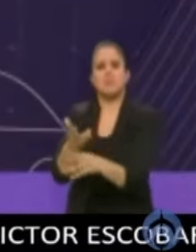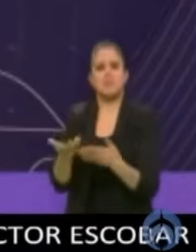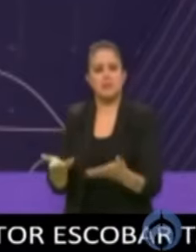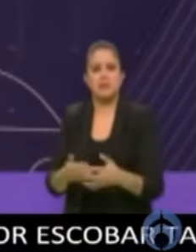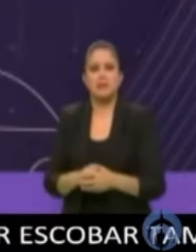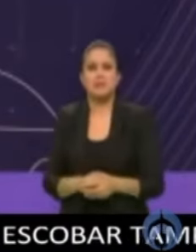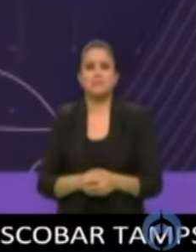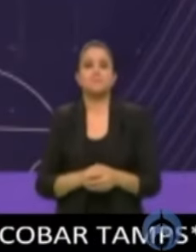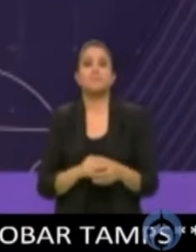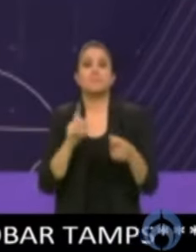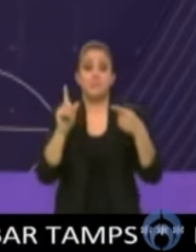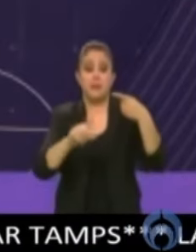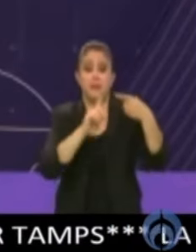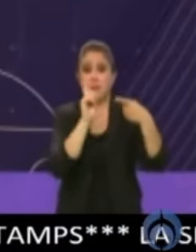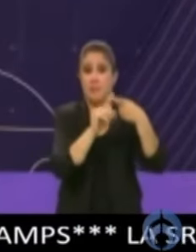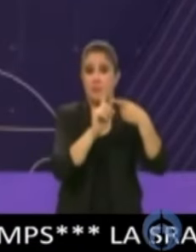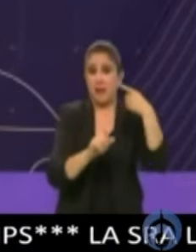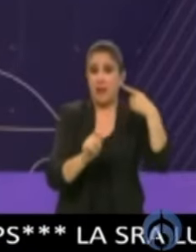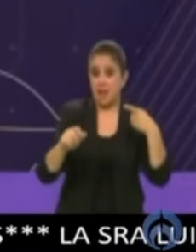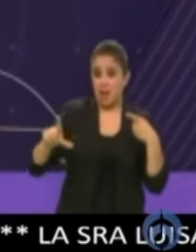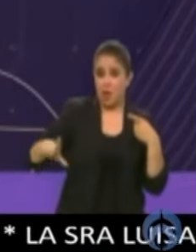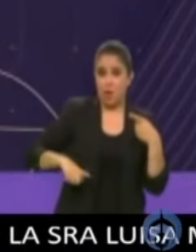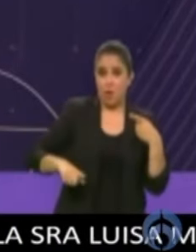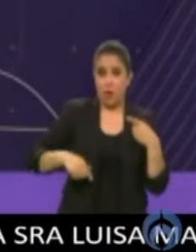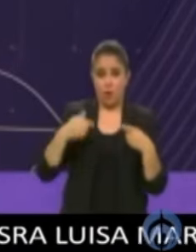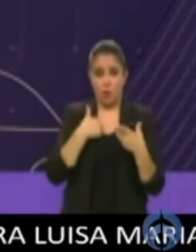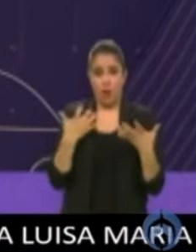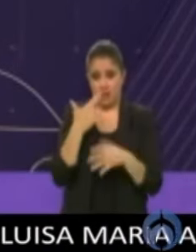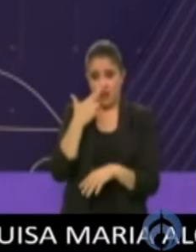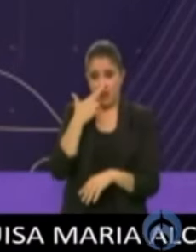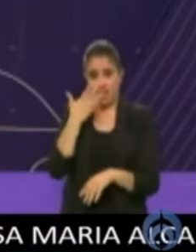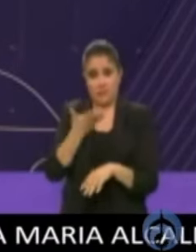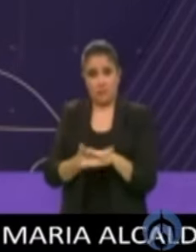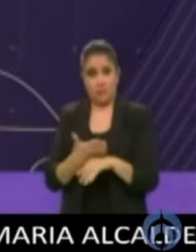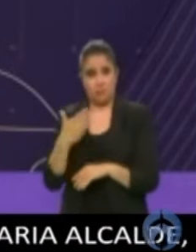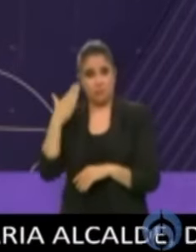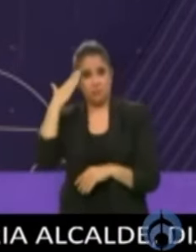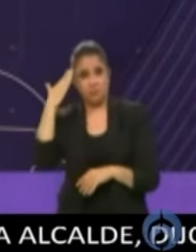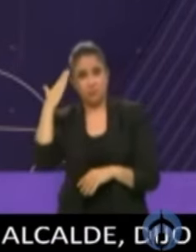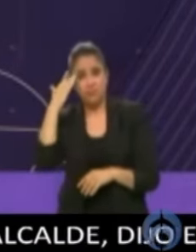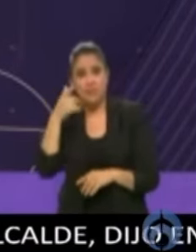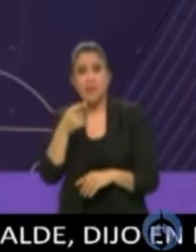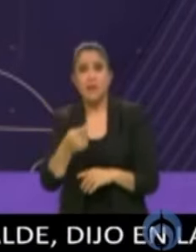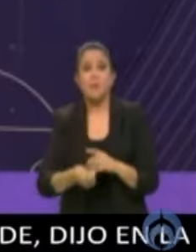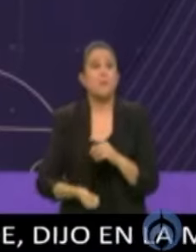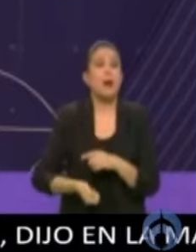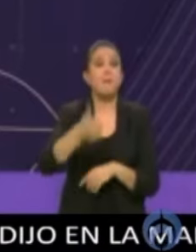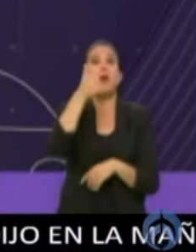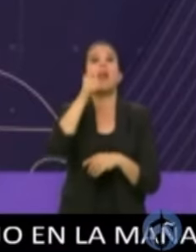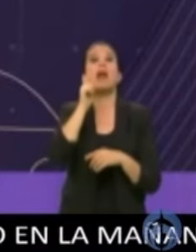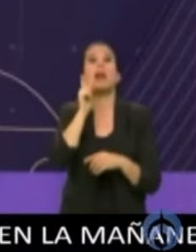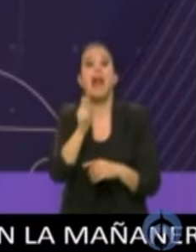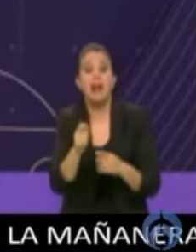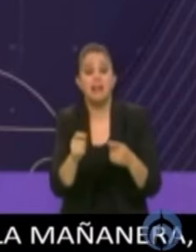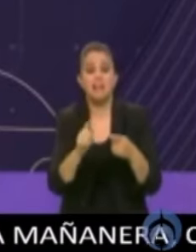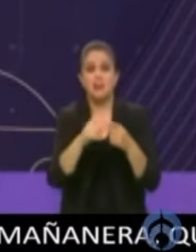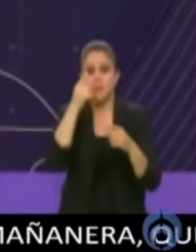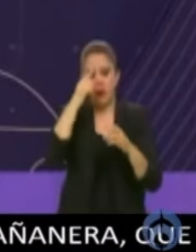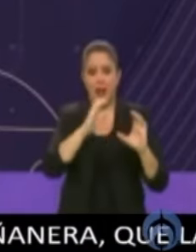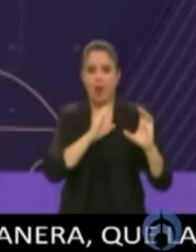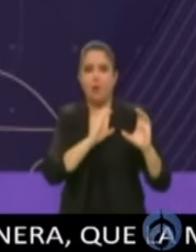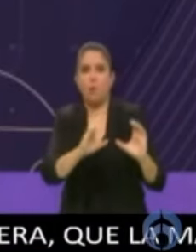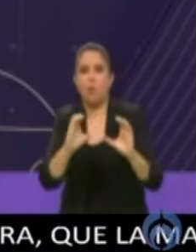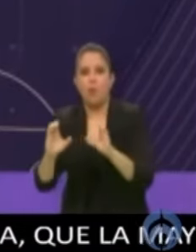que se desvanecerá como todas las intrigas que hacen, y la verdad es que yo creo, tal posdebate que